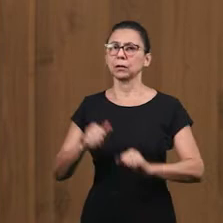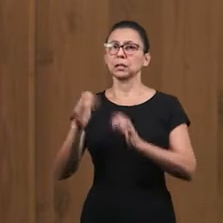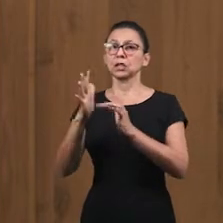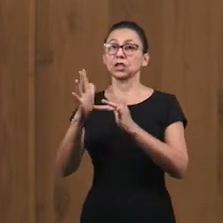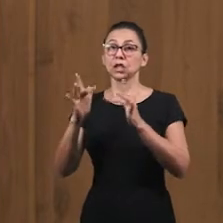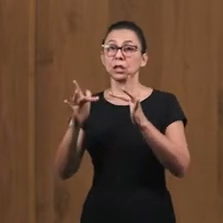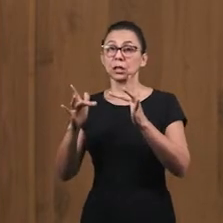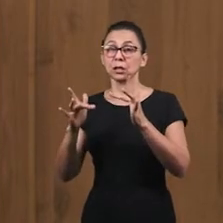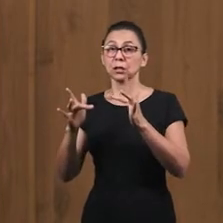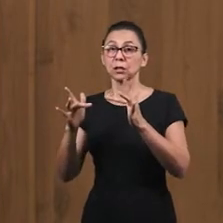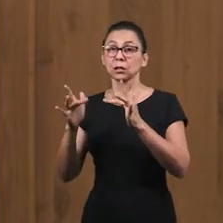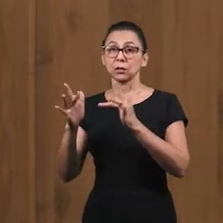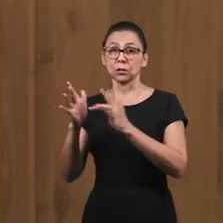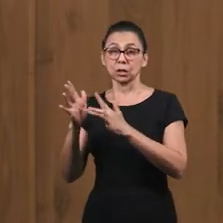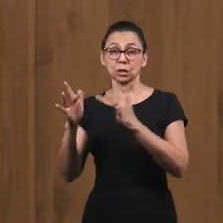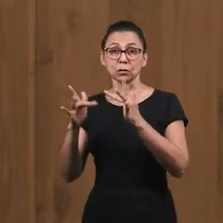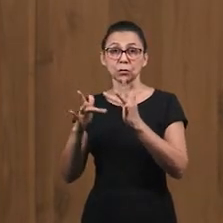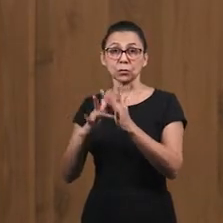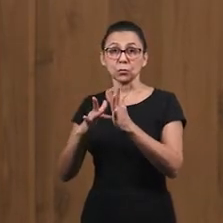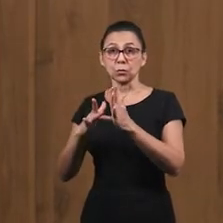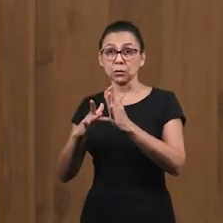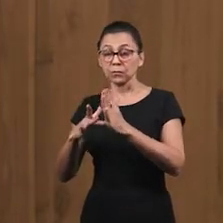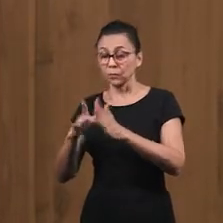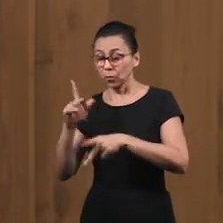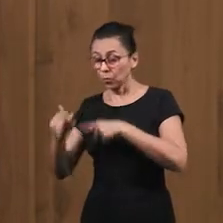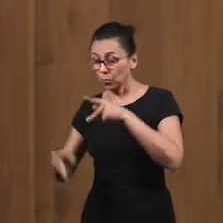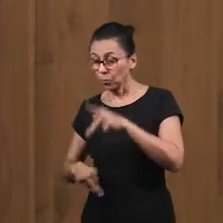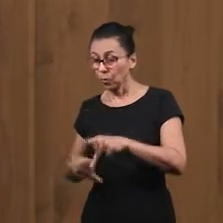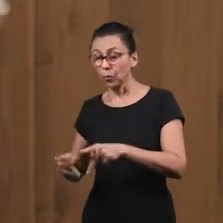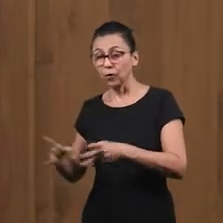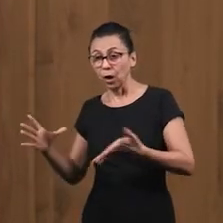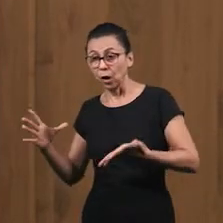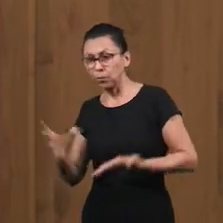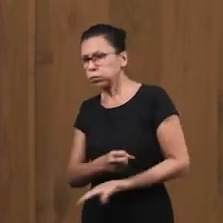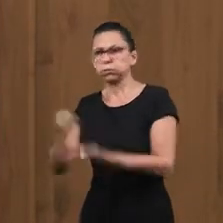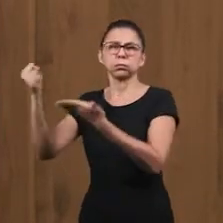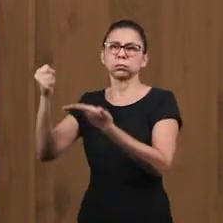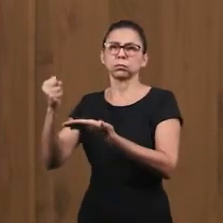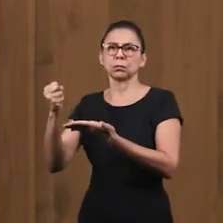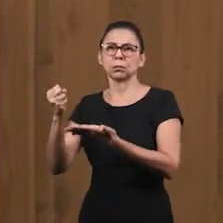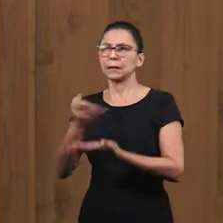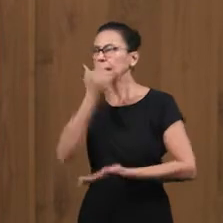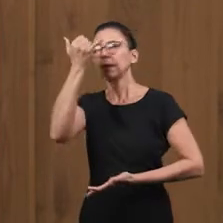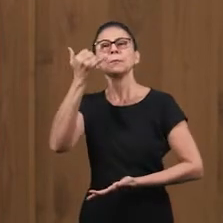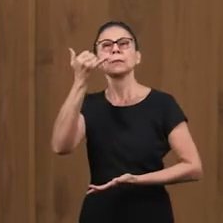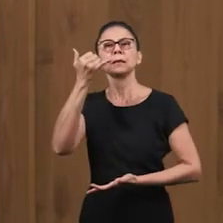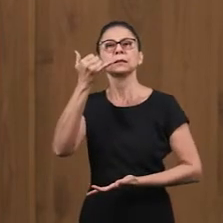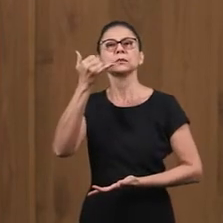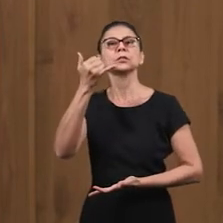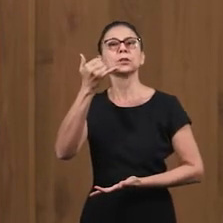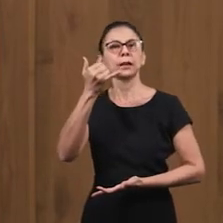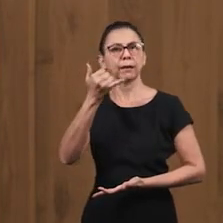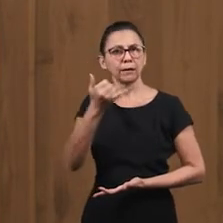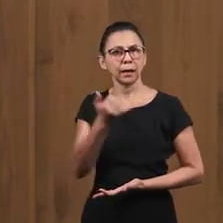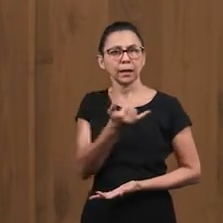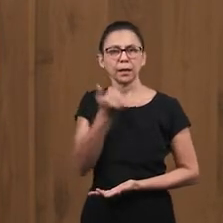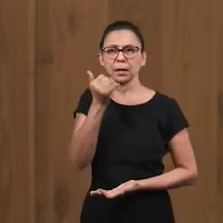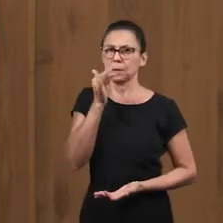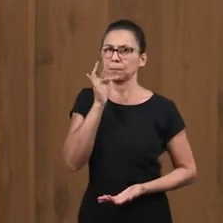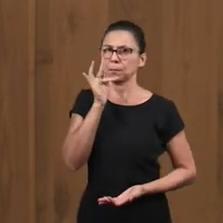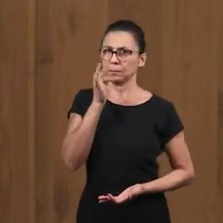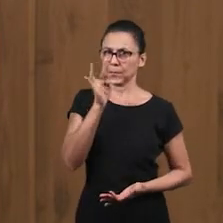a su iglesia. Y ustedes saben lo que es arrebatar. Arrebatar es retirar algo de repente de algún